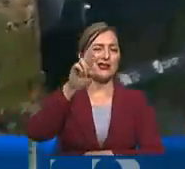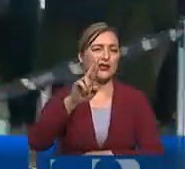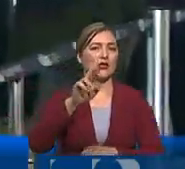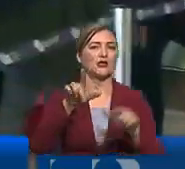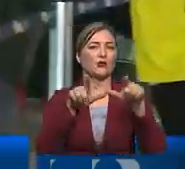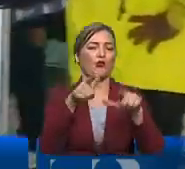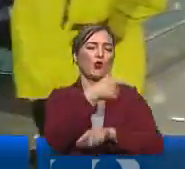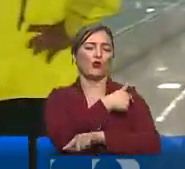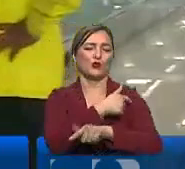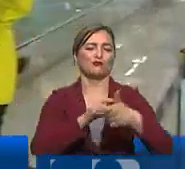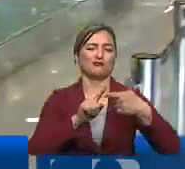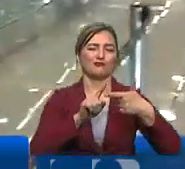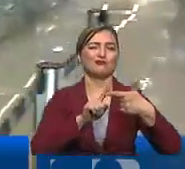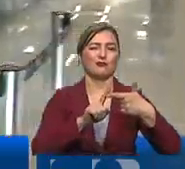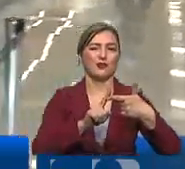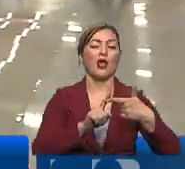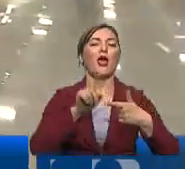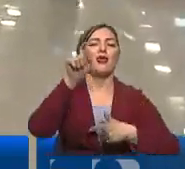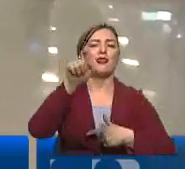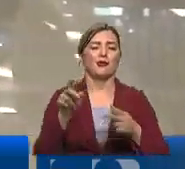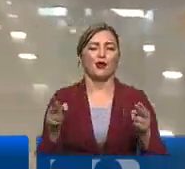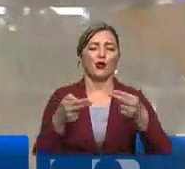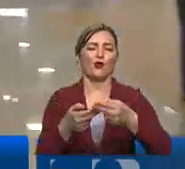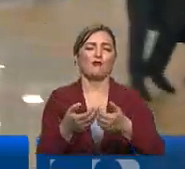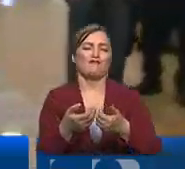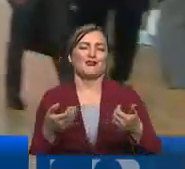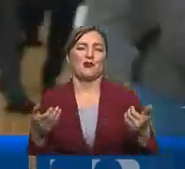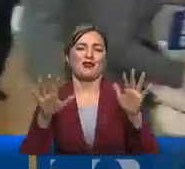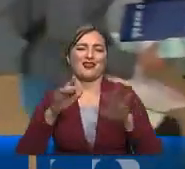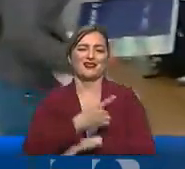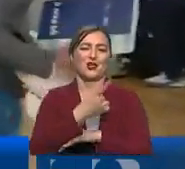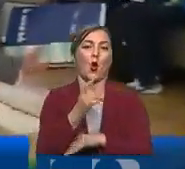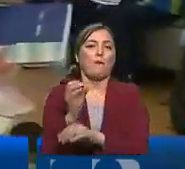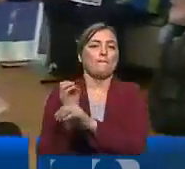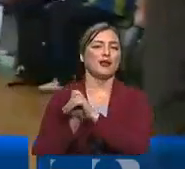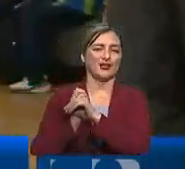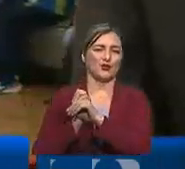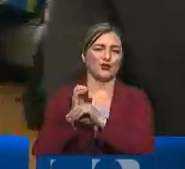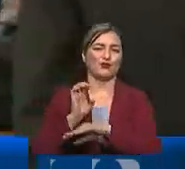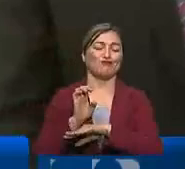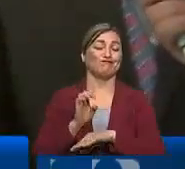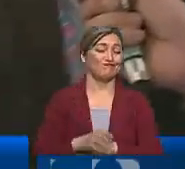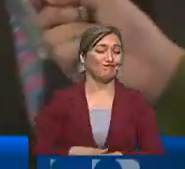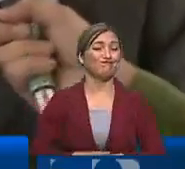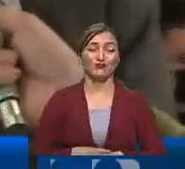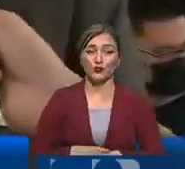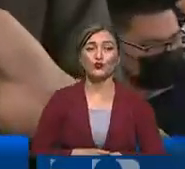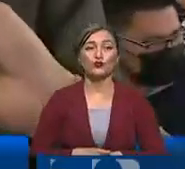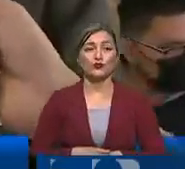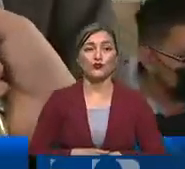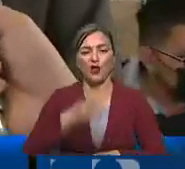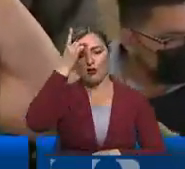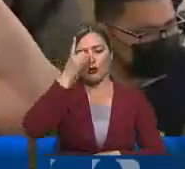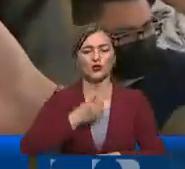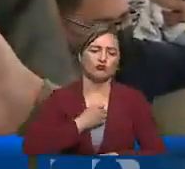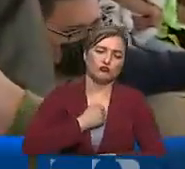vacunación, deben realizar un aislamiento obligatorio de 10 días aquí en el país, en el lugar que ellos